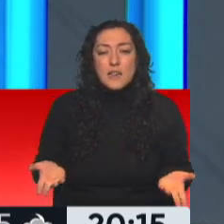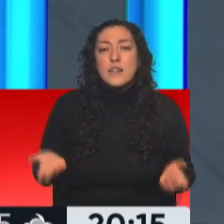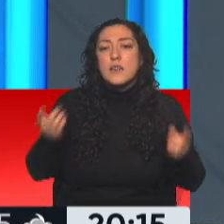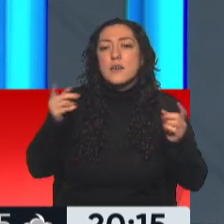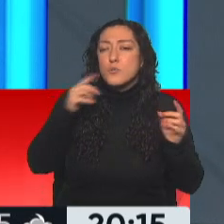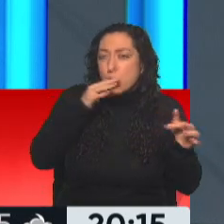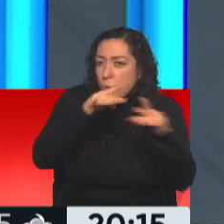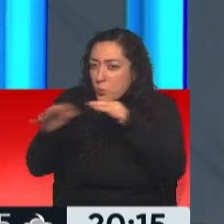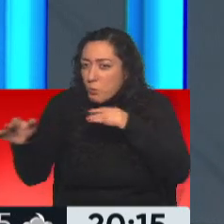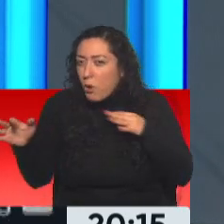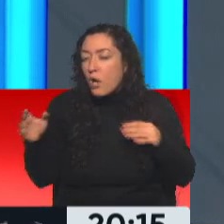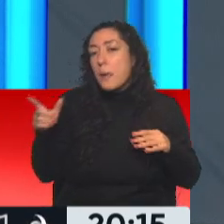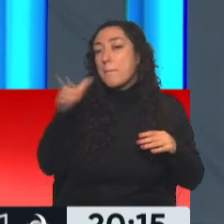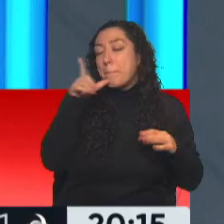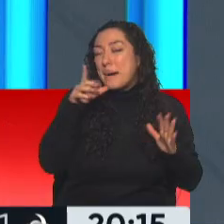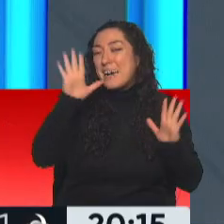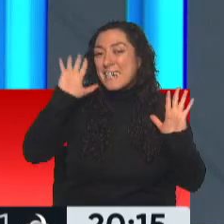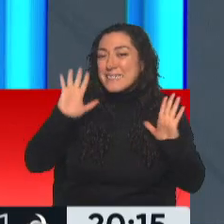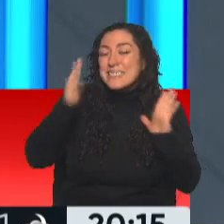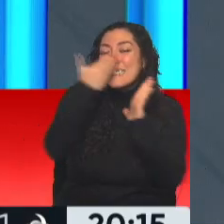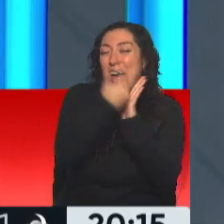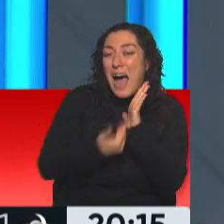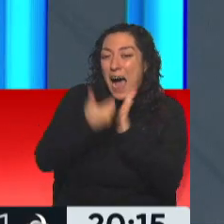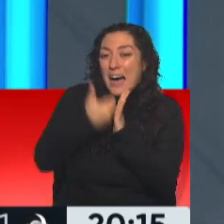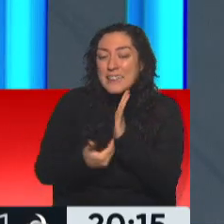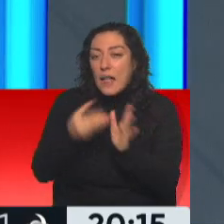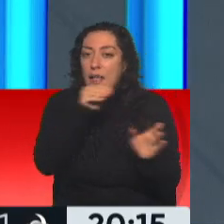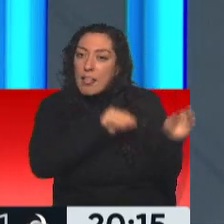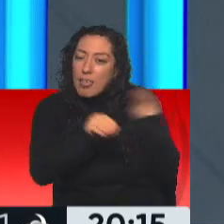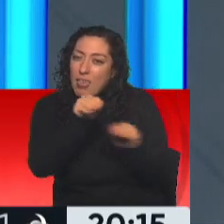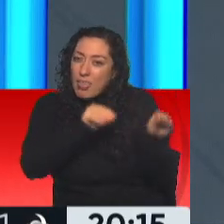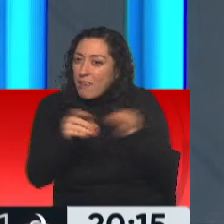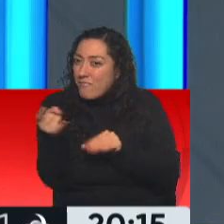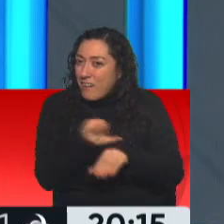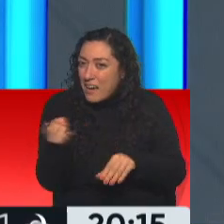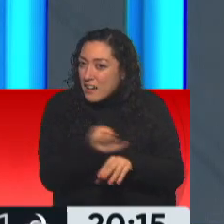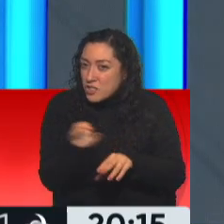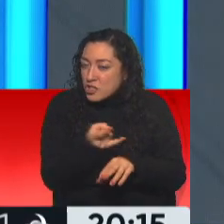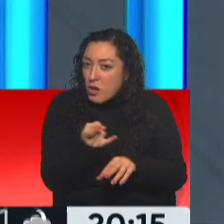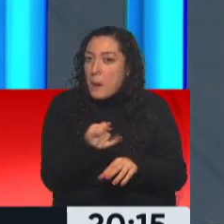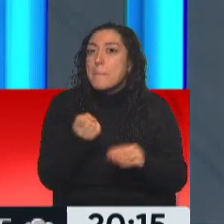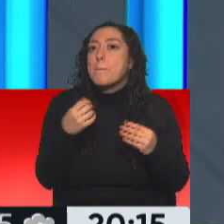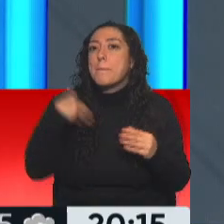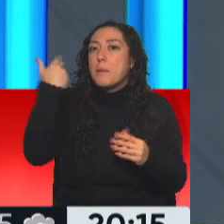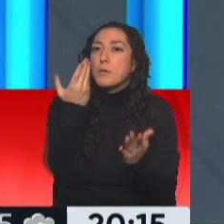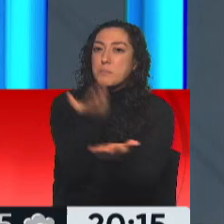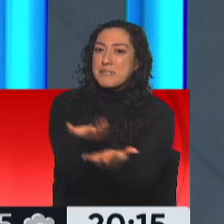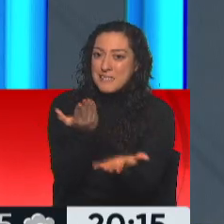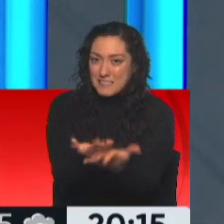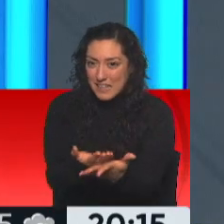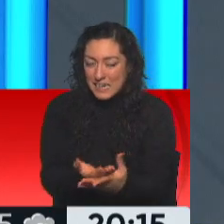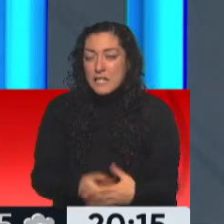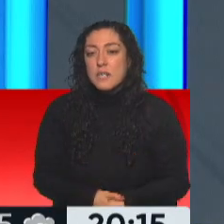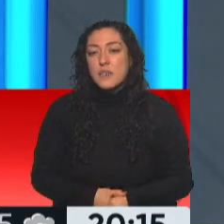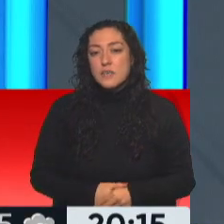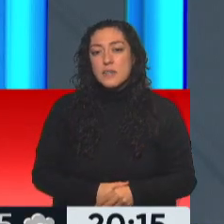rumor de que las actas podrían estar siendo falsificadas, por supuesto, para ser presentadas posteriormente. ¿Cuál es la